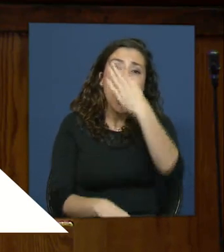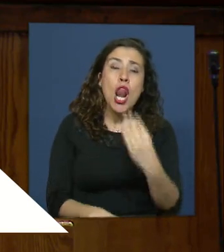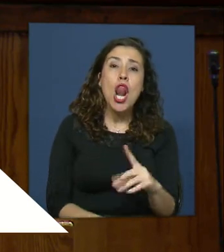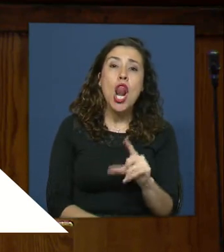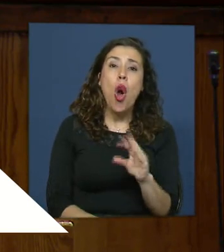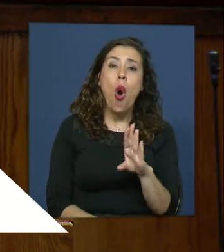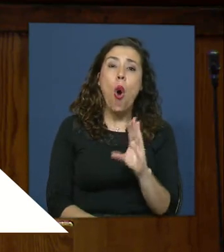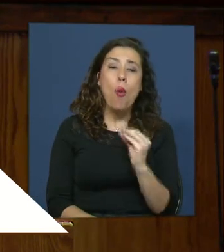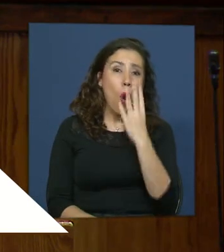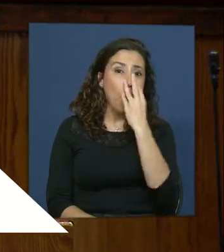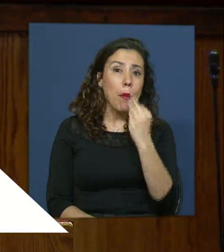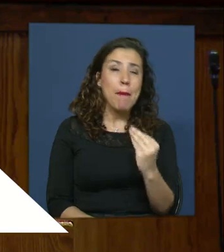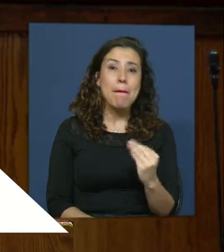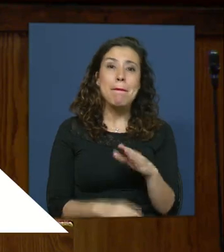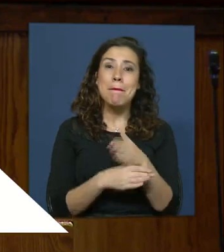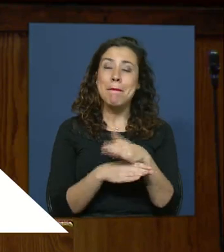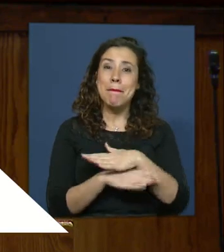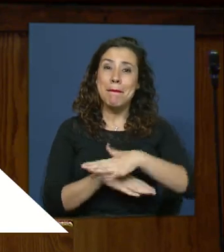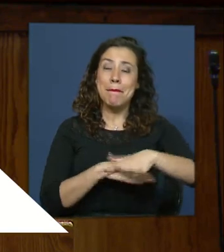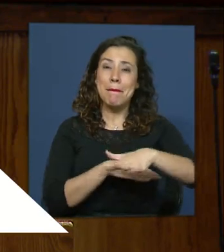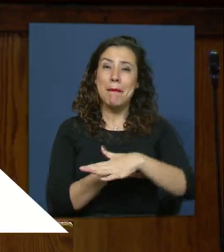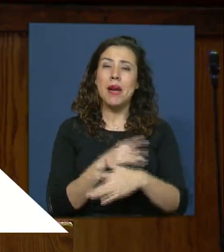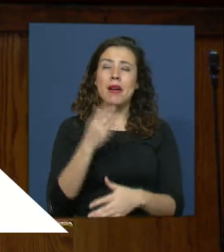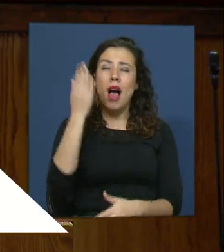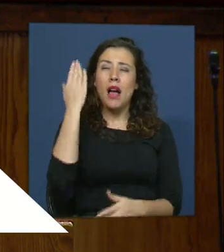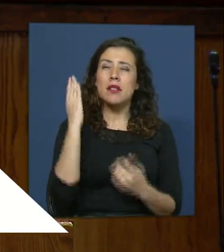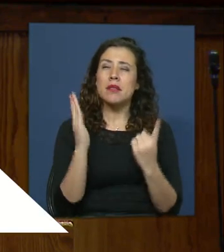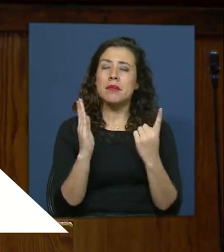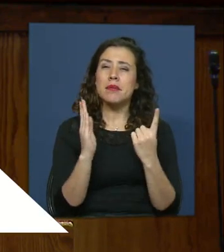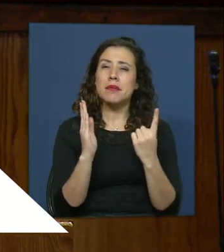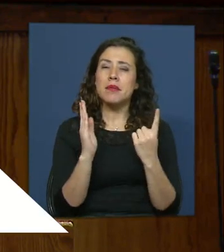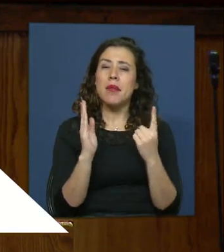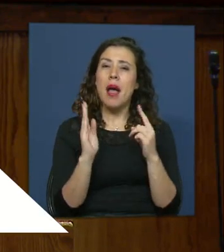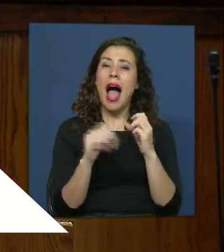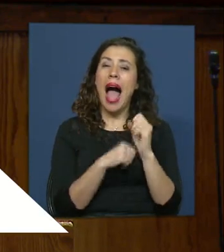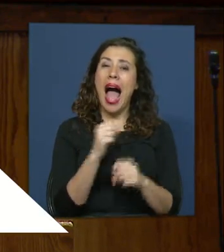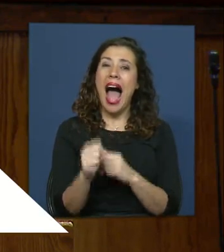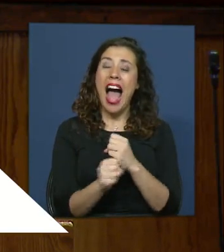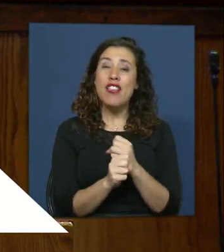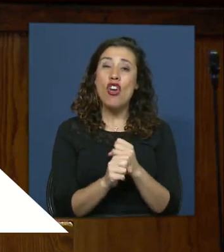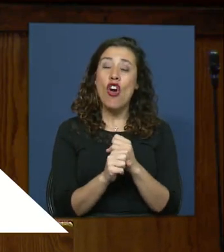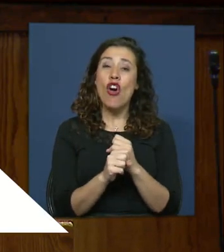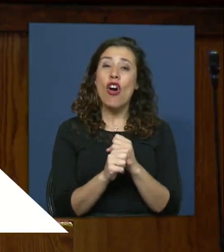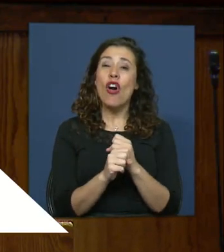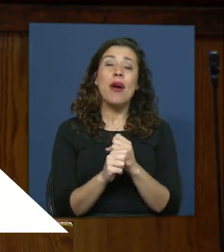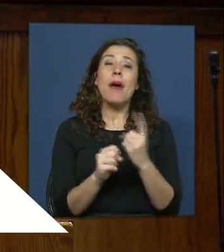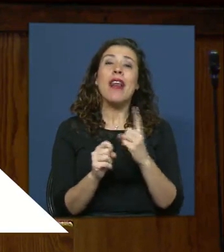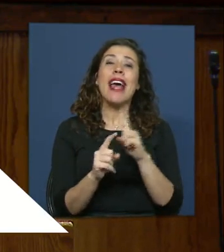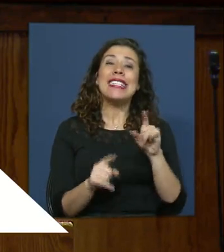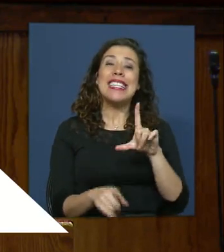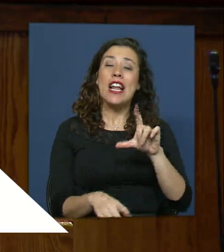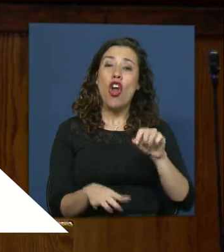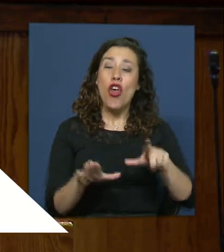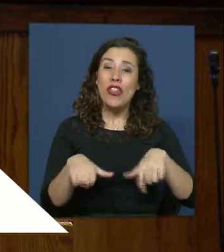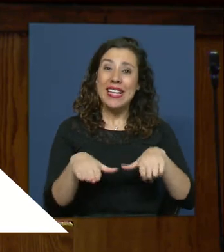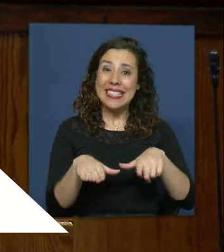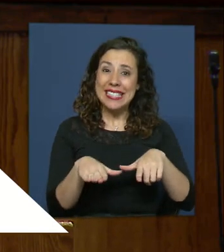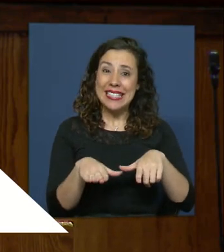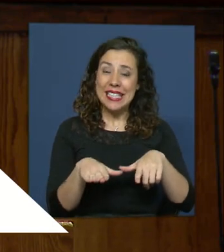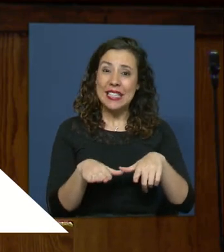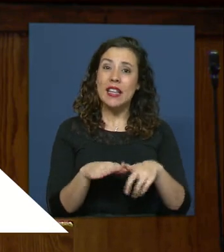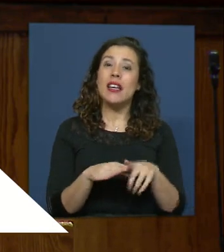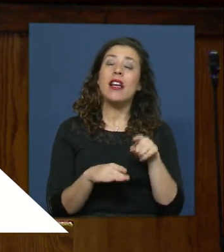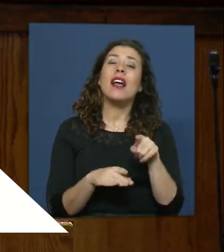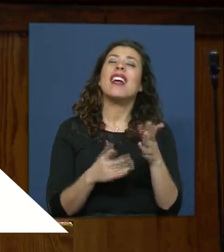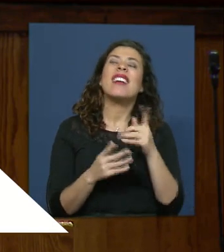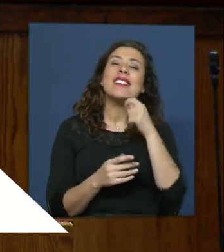denominación específica como chango data de mediados del año 17, del siglo XVII, y originalmente